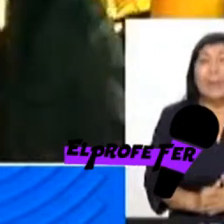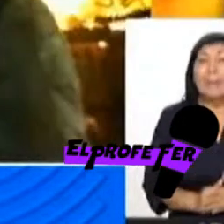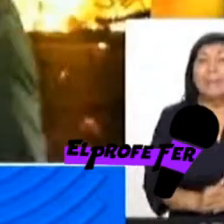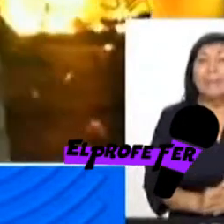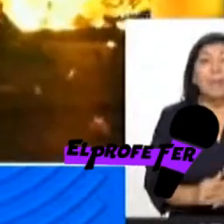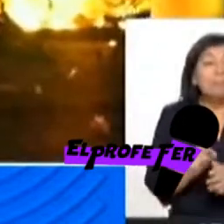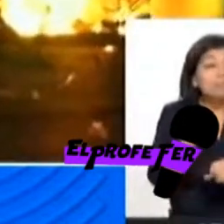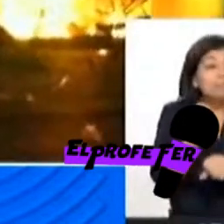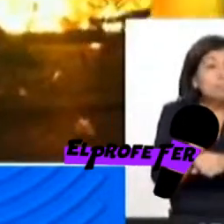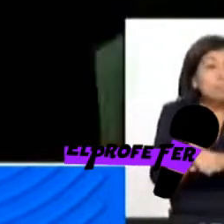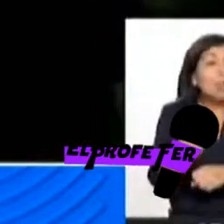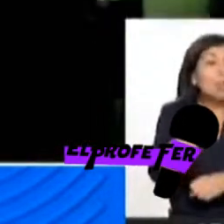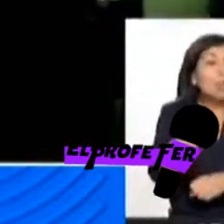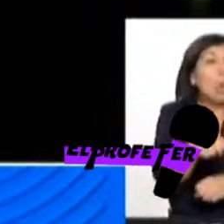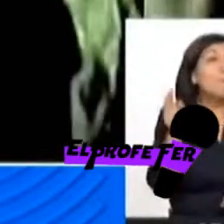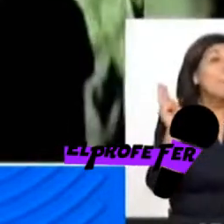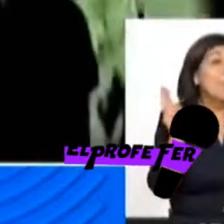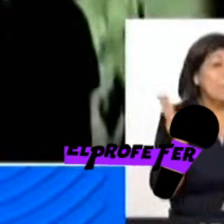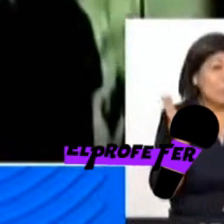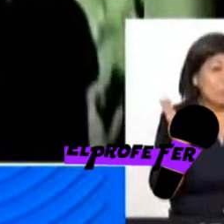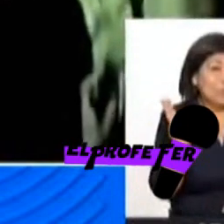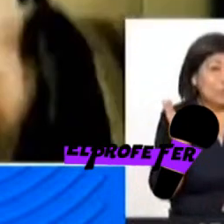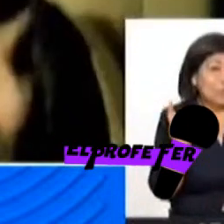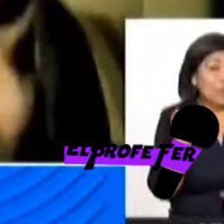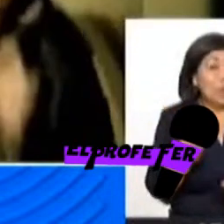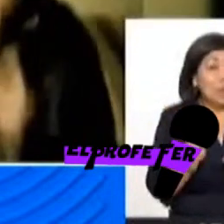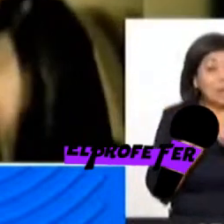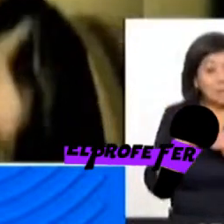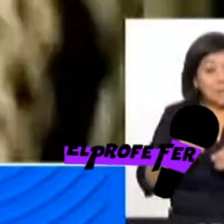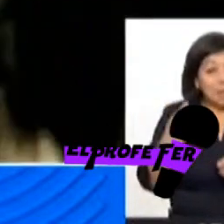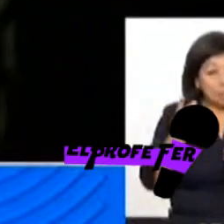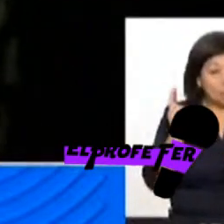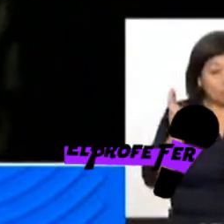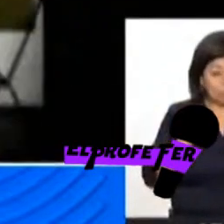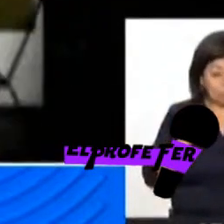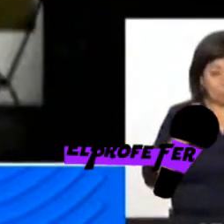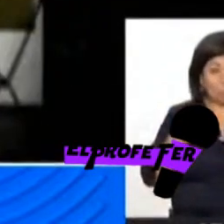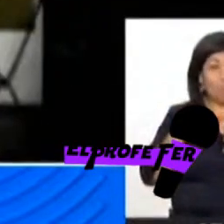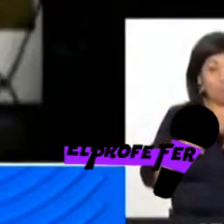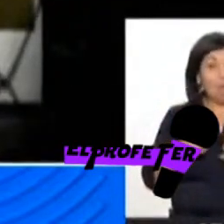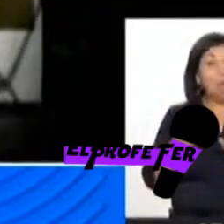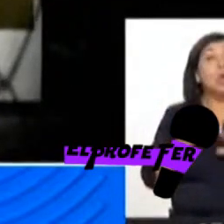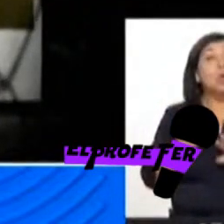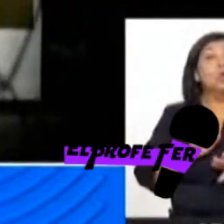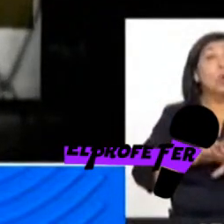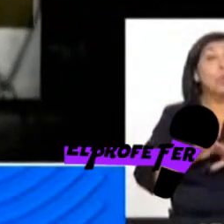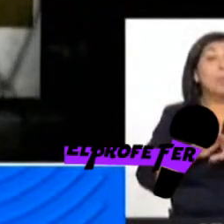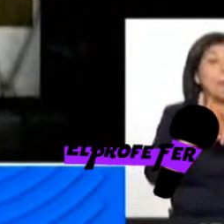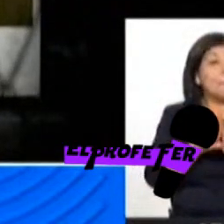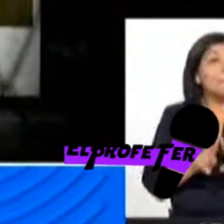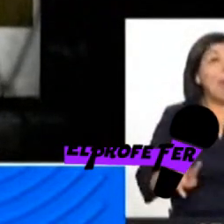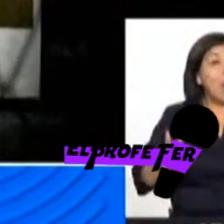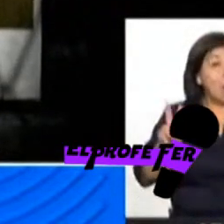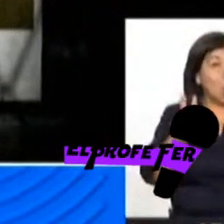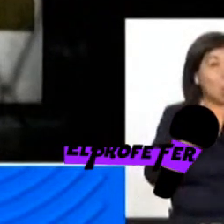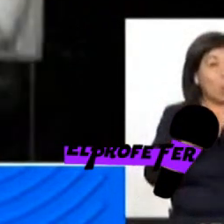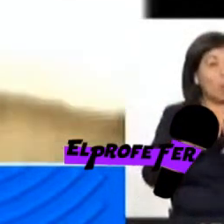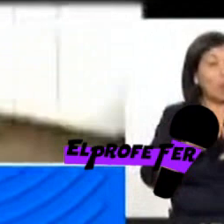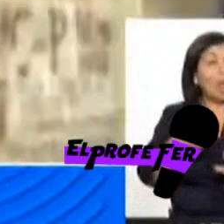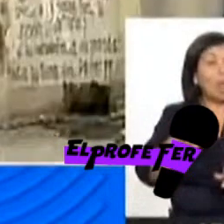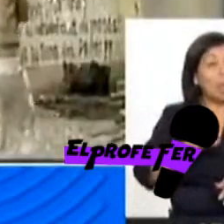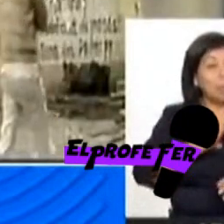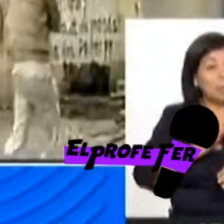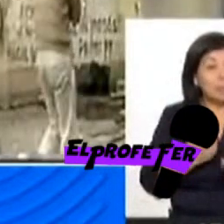la capacitación a los docentes hacia los estudiantes en temas de valores, en temas de ciudadanía, en temas de salud